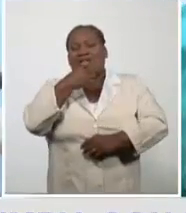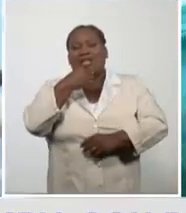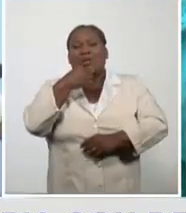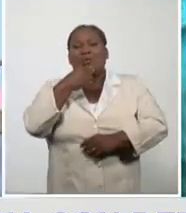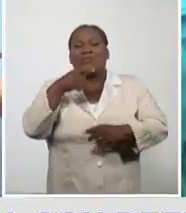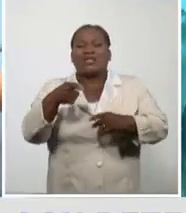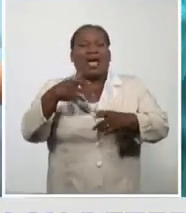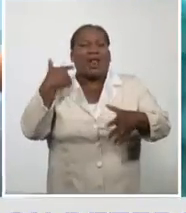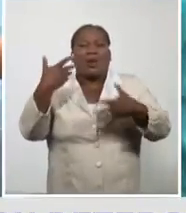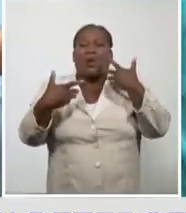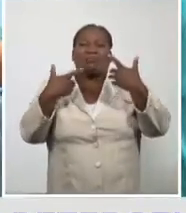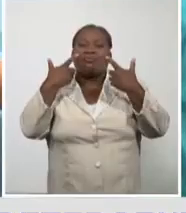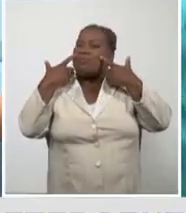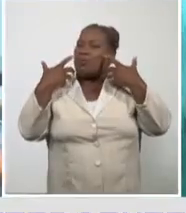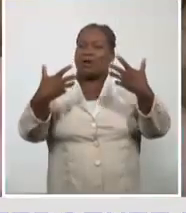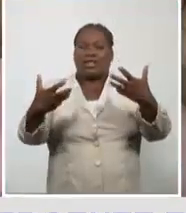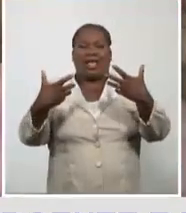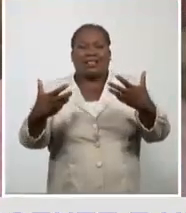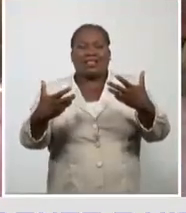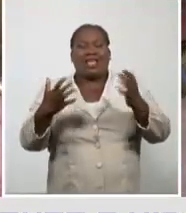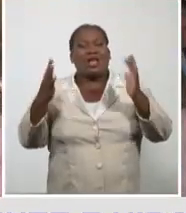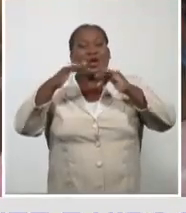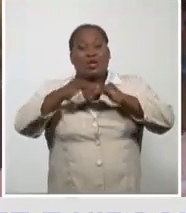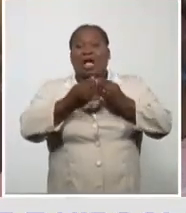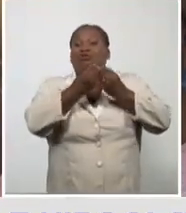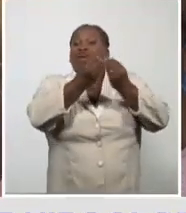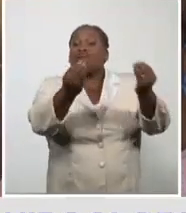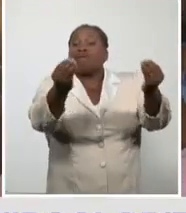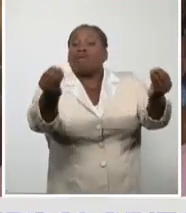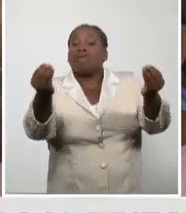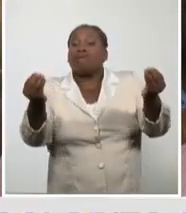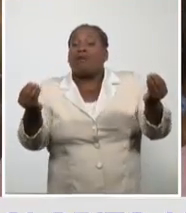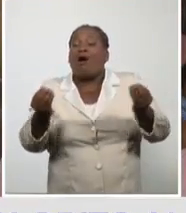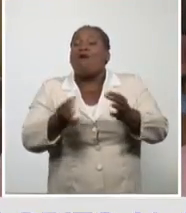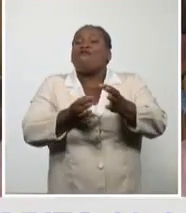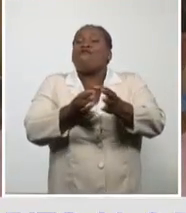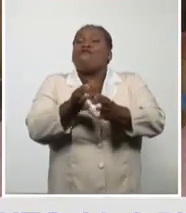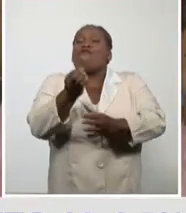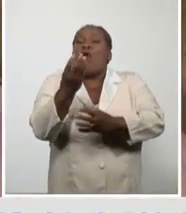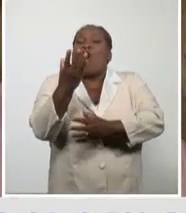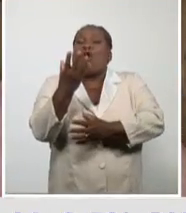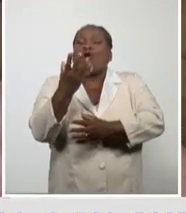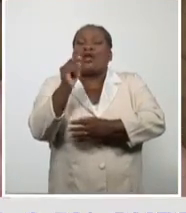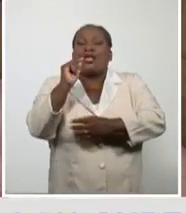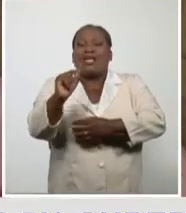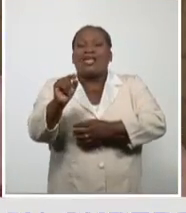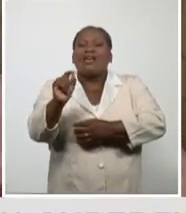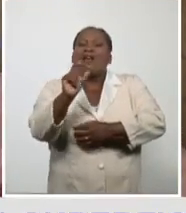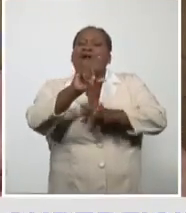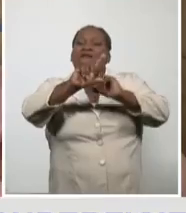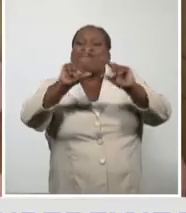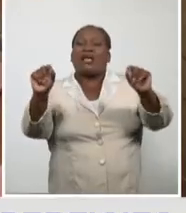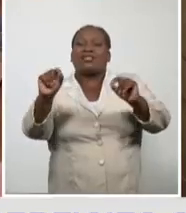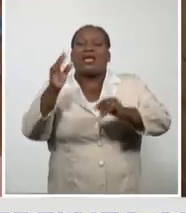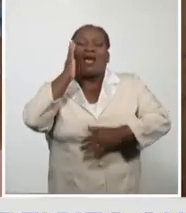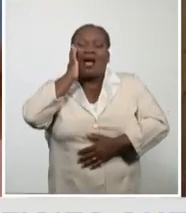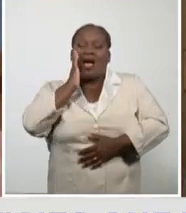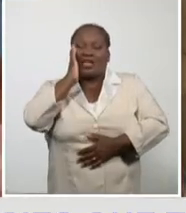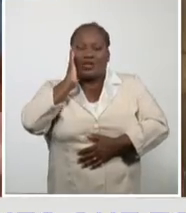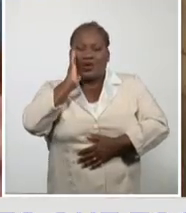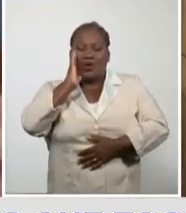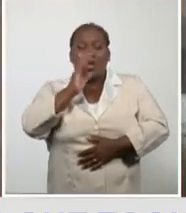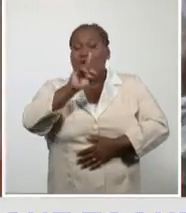acontecimiento. Por ello, no faltó una flor para cada abuelo, ni una frase de cariño de quienes vencieron esta batalla, y tampoco se